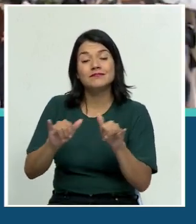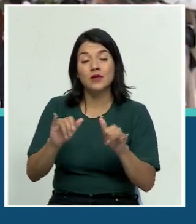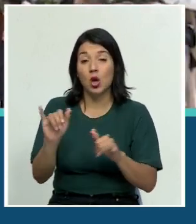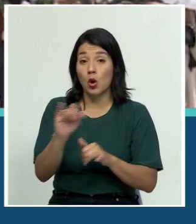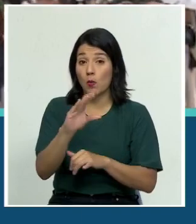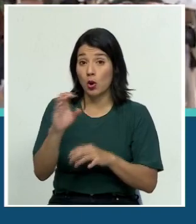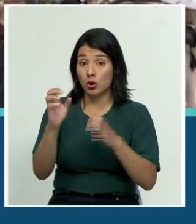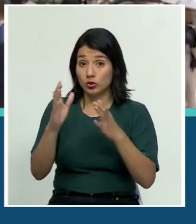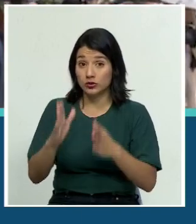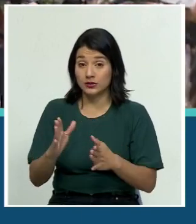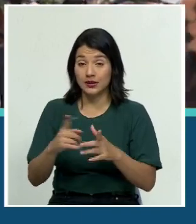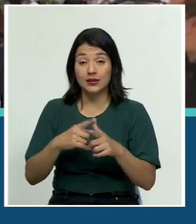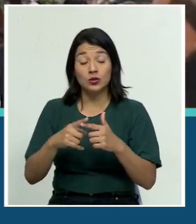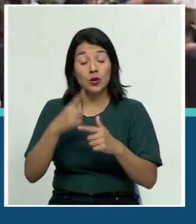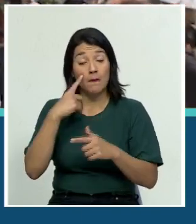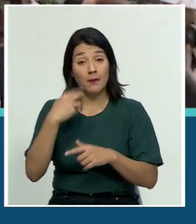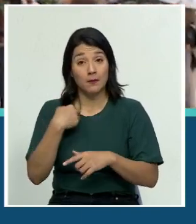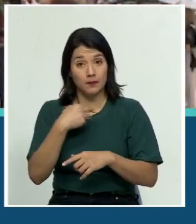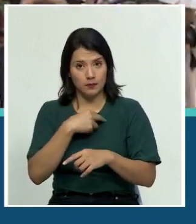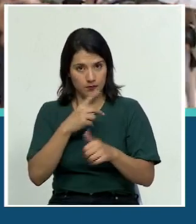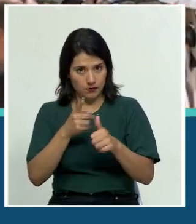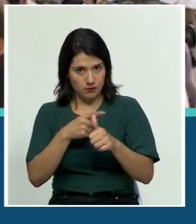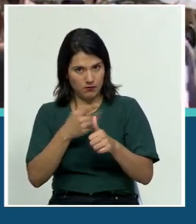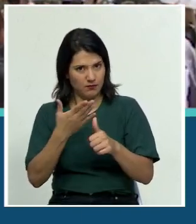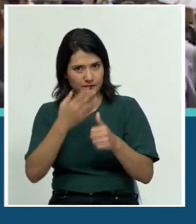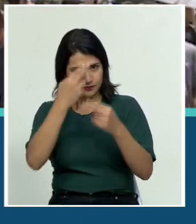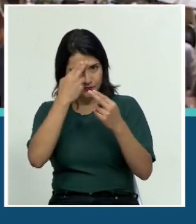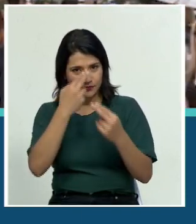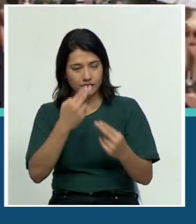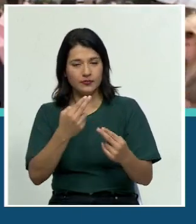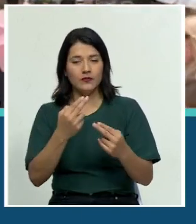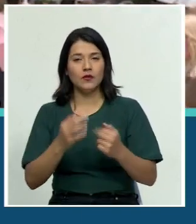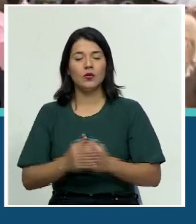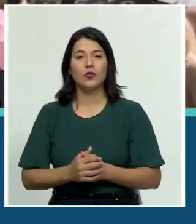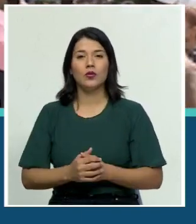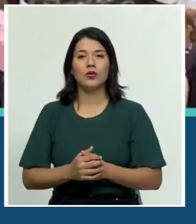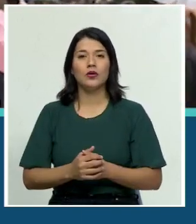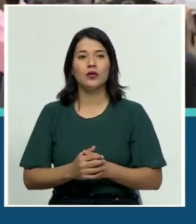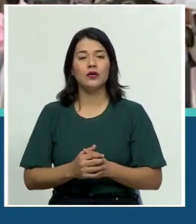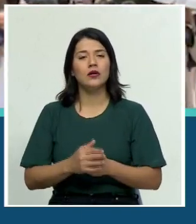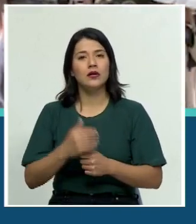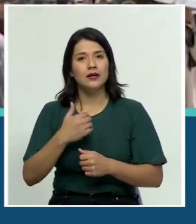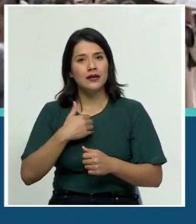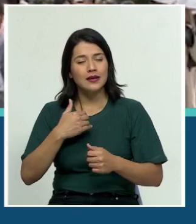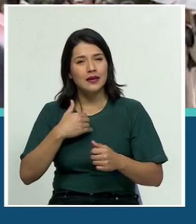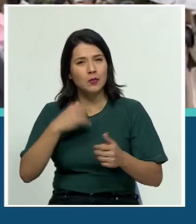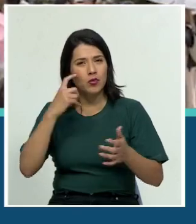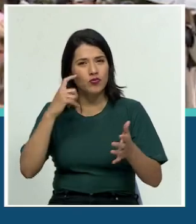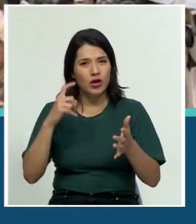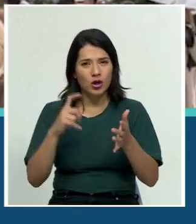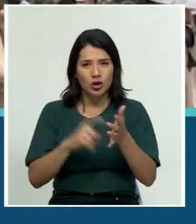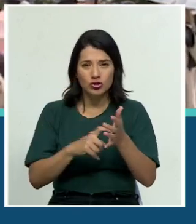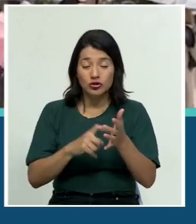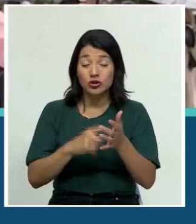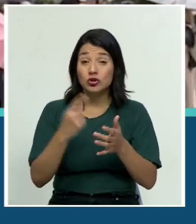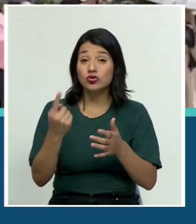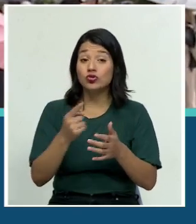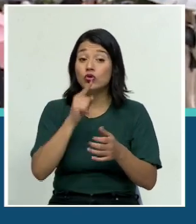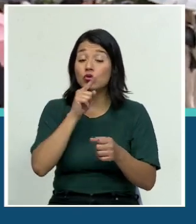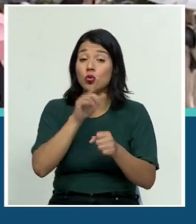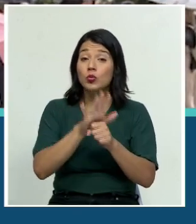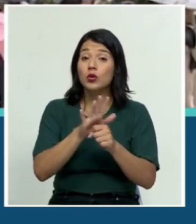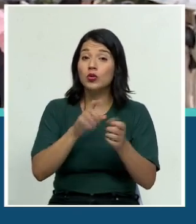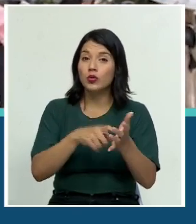para nosotros, primeramente, es un honor. Hay reconocimientos que solo cumpliendo los